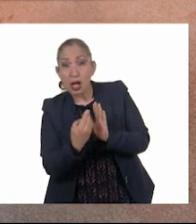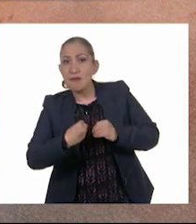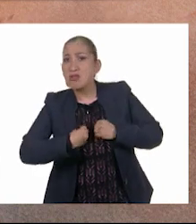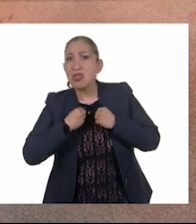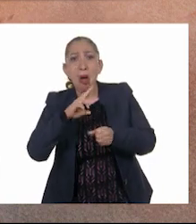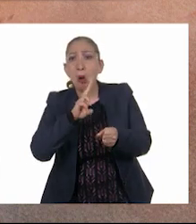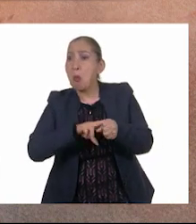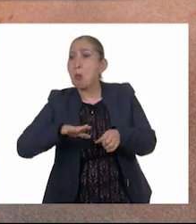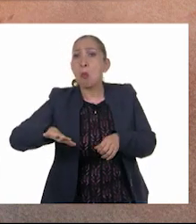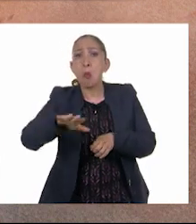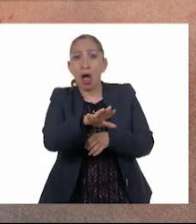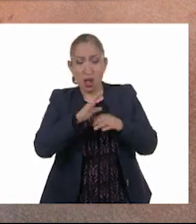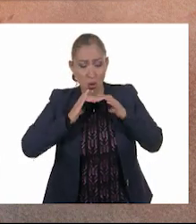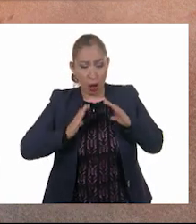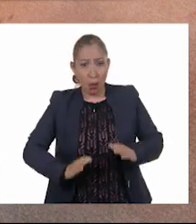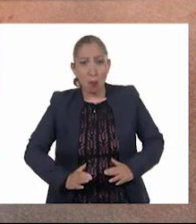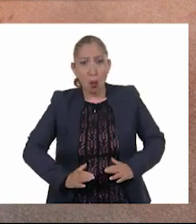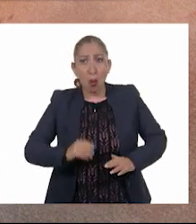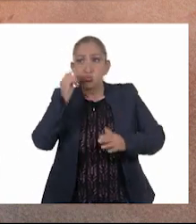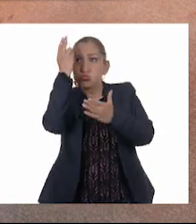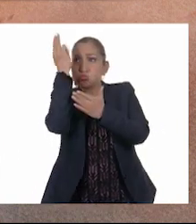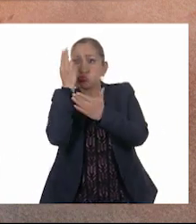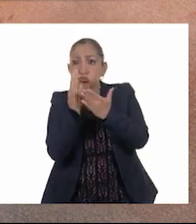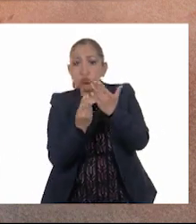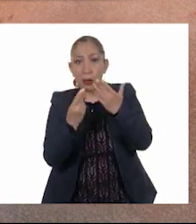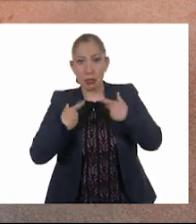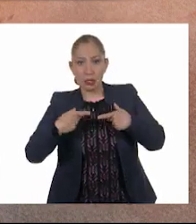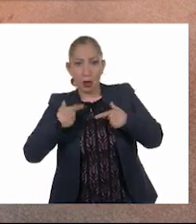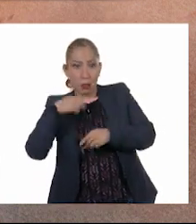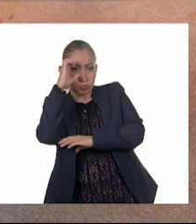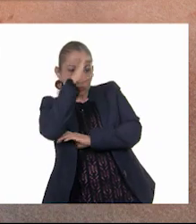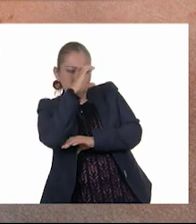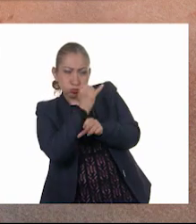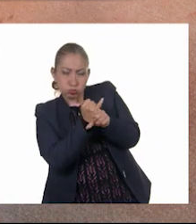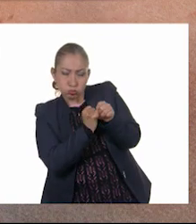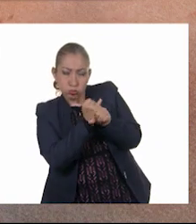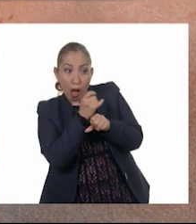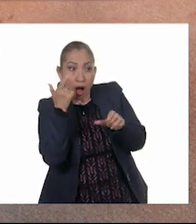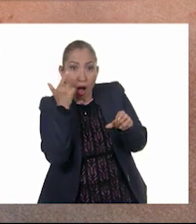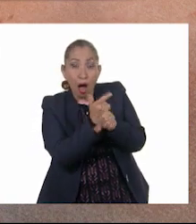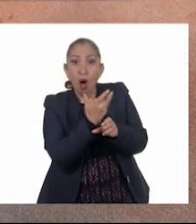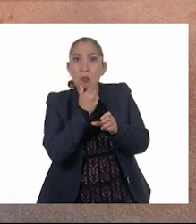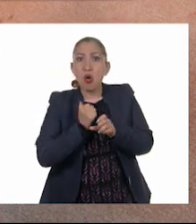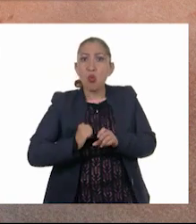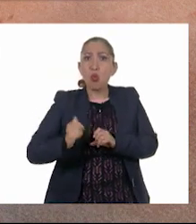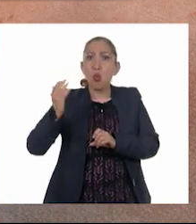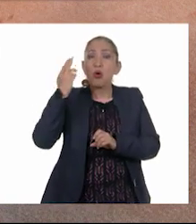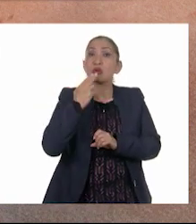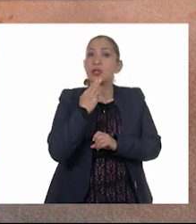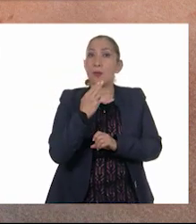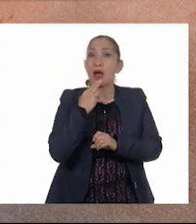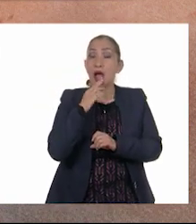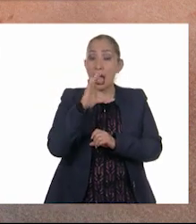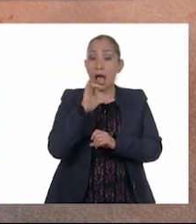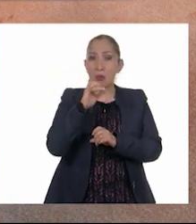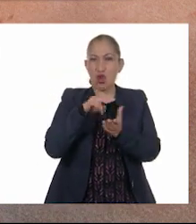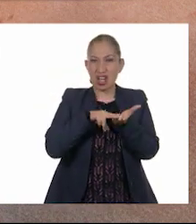cotidiana y partes de su cuerpo. Los científicos han descubierto que los hombres primitivos usaban